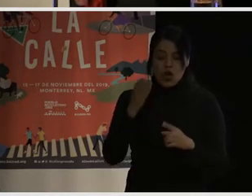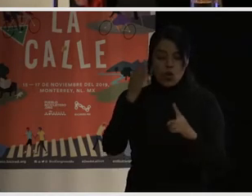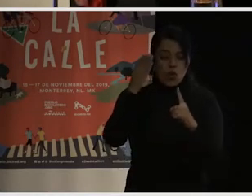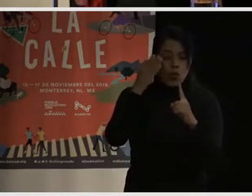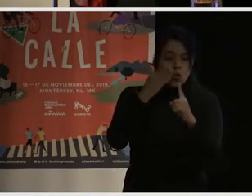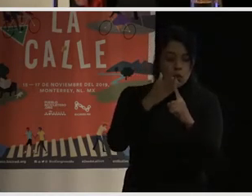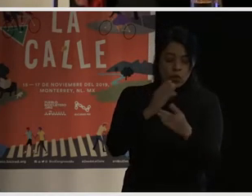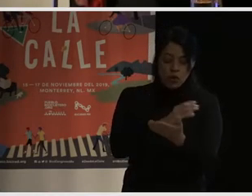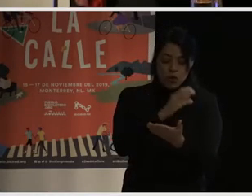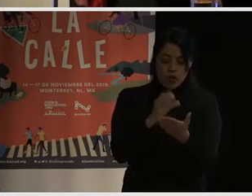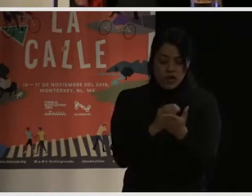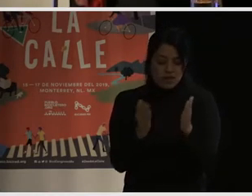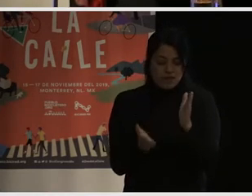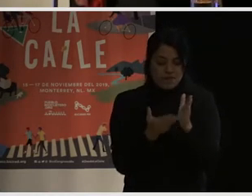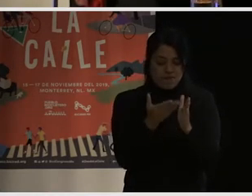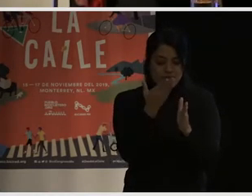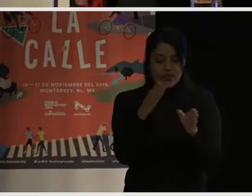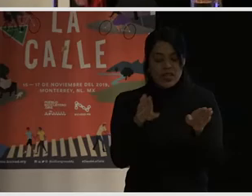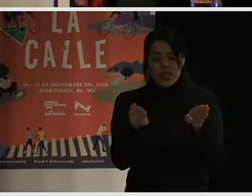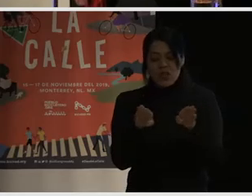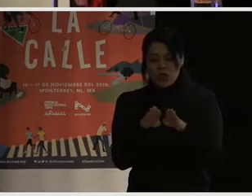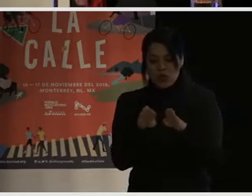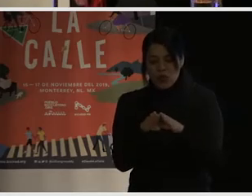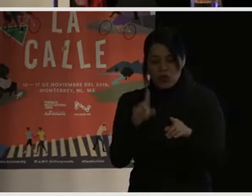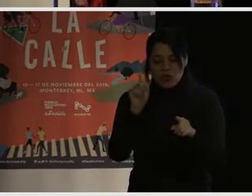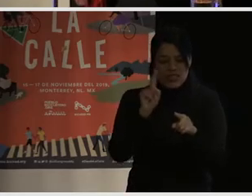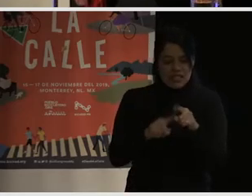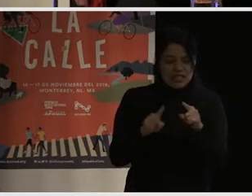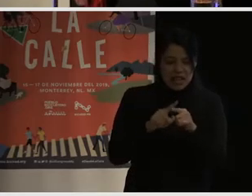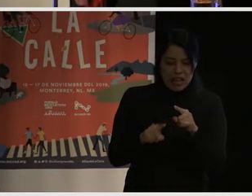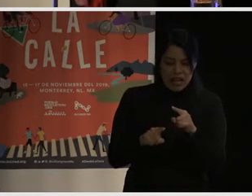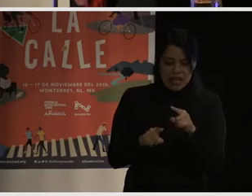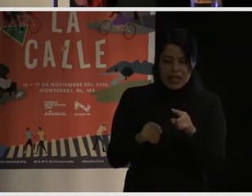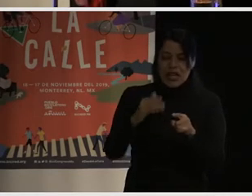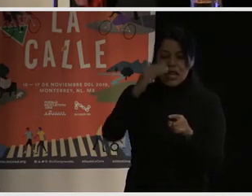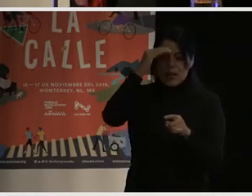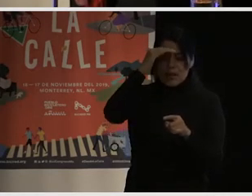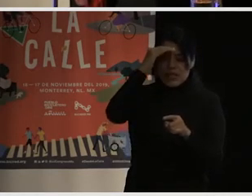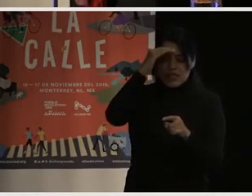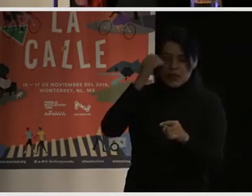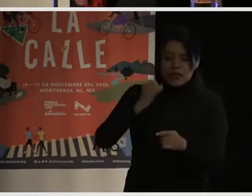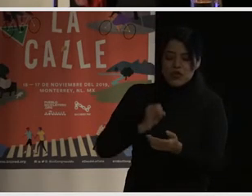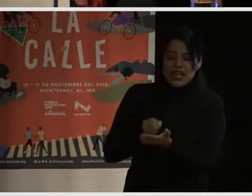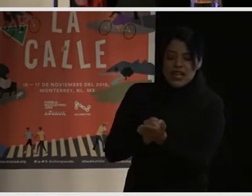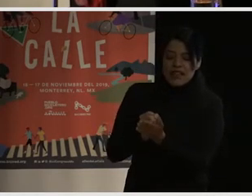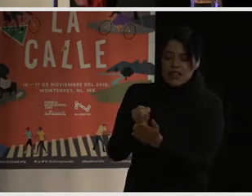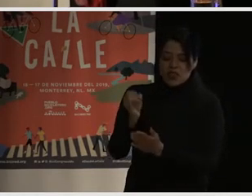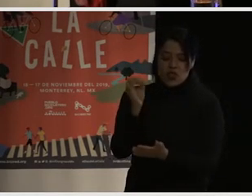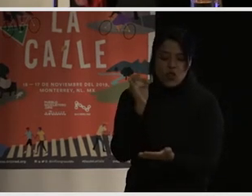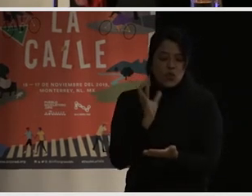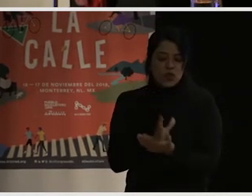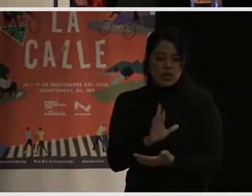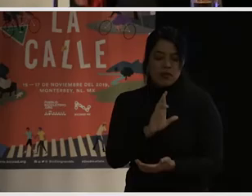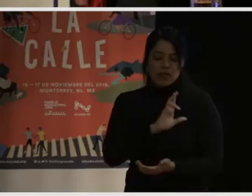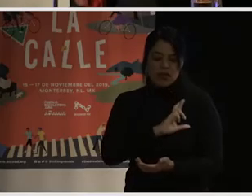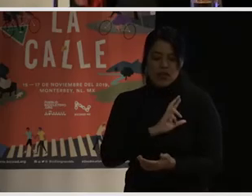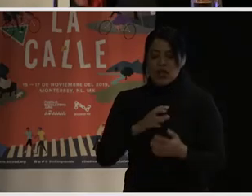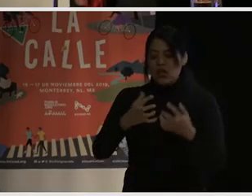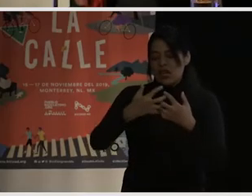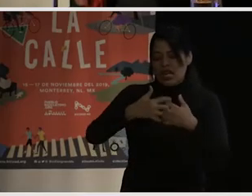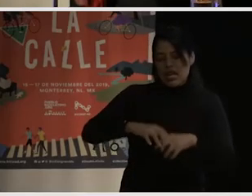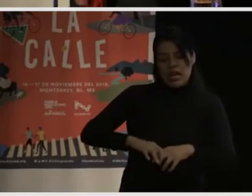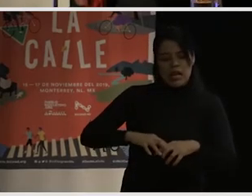construir la ciudad cómo romper con esos ciclos de que todas las decisiones se lleven como en lo privado y que entonces el grupo empresarial llega y